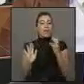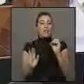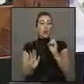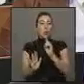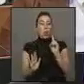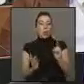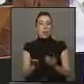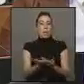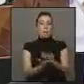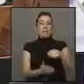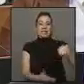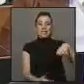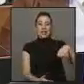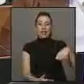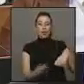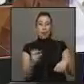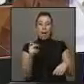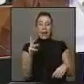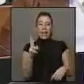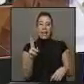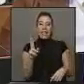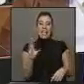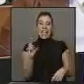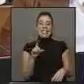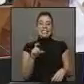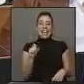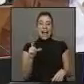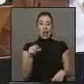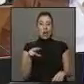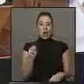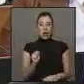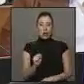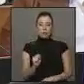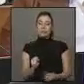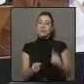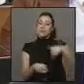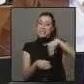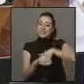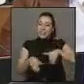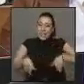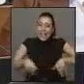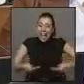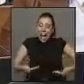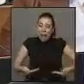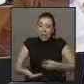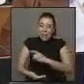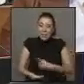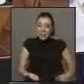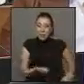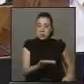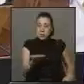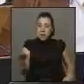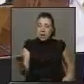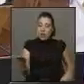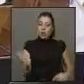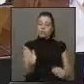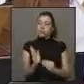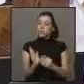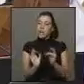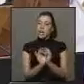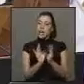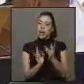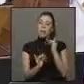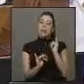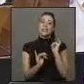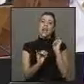9011, presentado por los senadores Patricio Walker y Camilo Escalona. Lo que votemos hoy, colegas parlamentarios, será un antecedente claro para ver